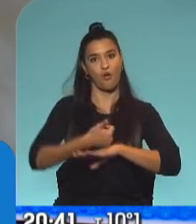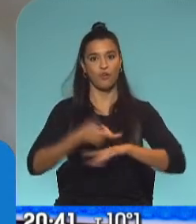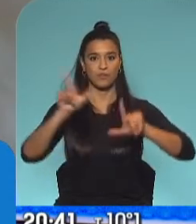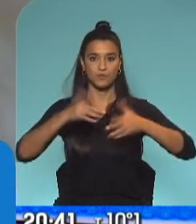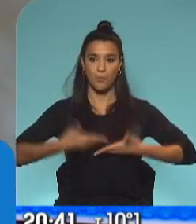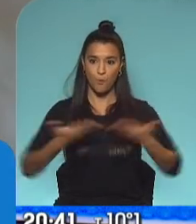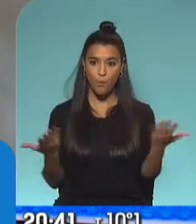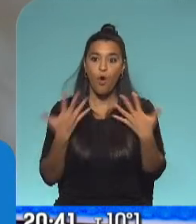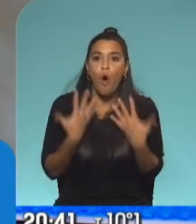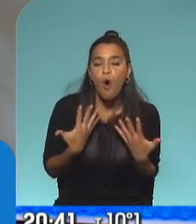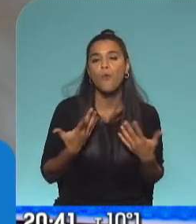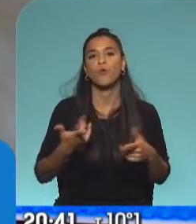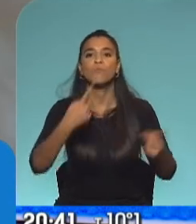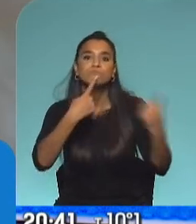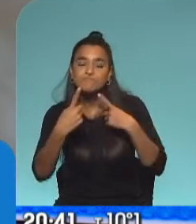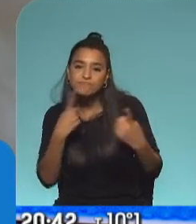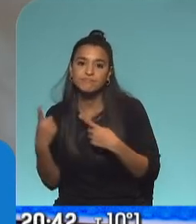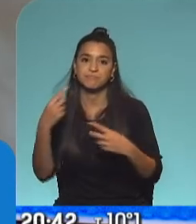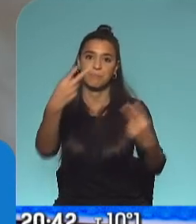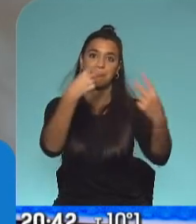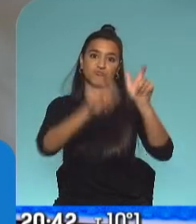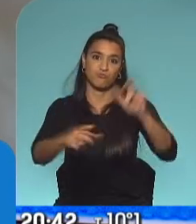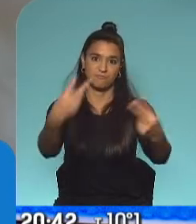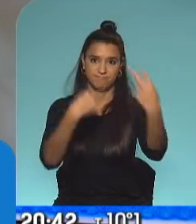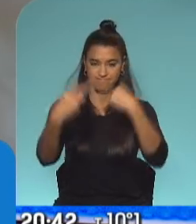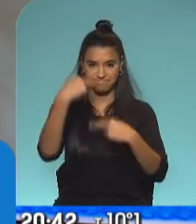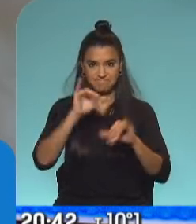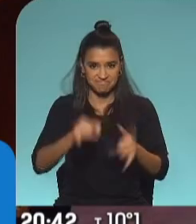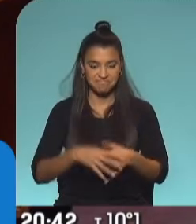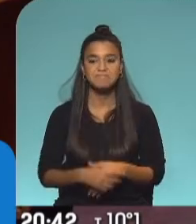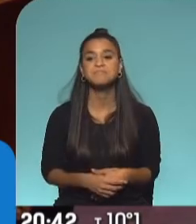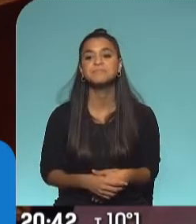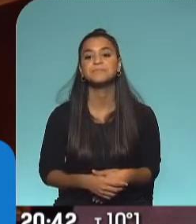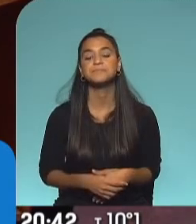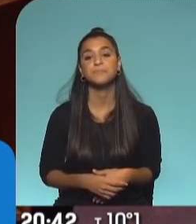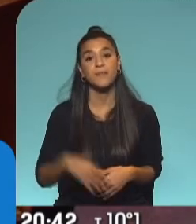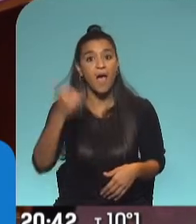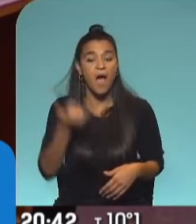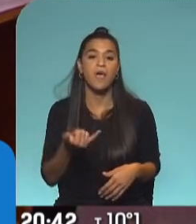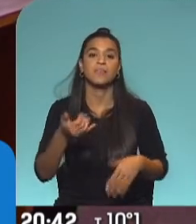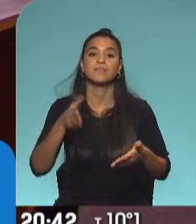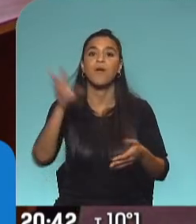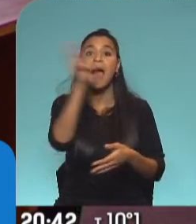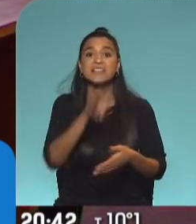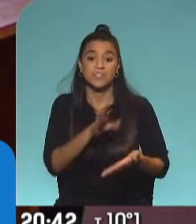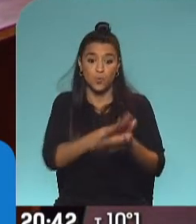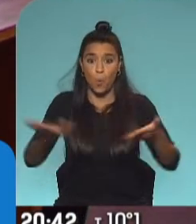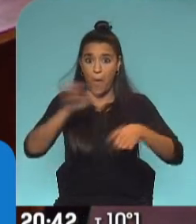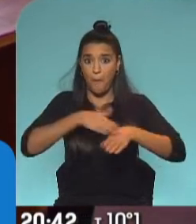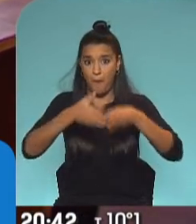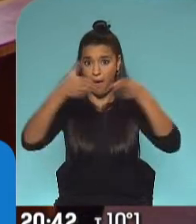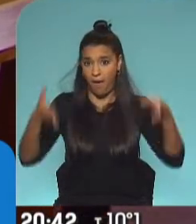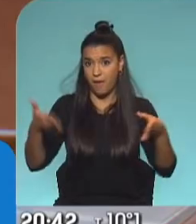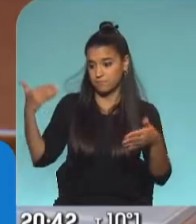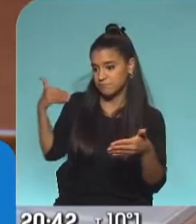supuesto, contestar las preguntas de quienes los están mirando. Bien. Ha habido una nueva ANSES en los últimos días, en